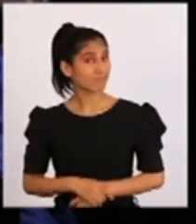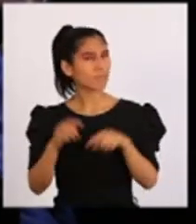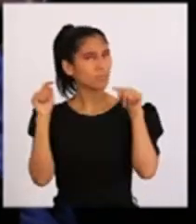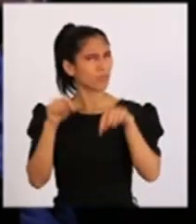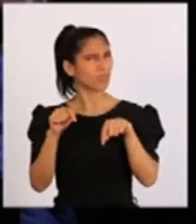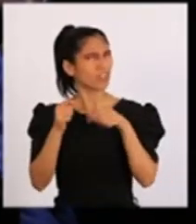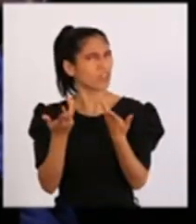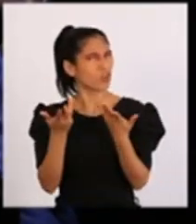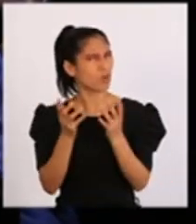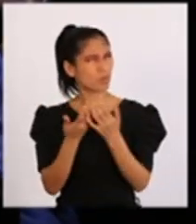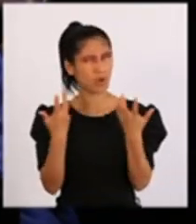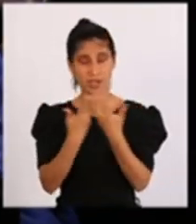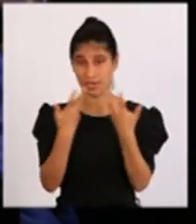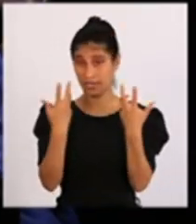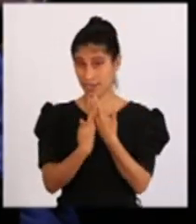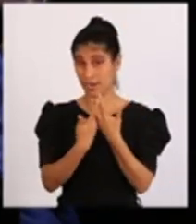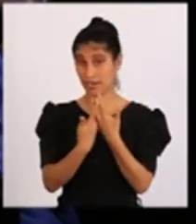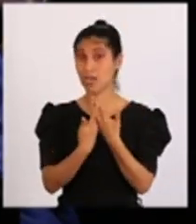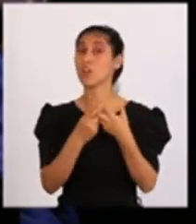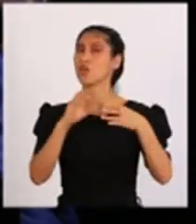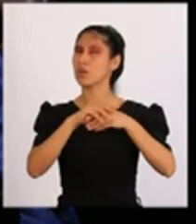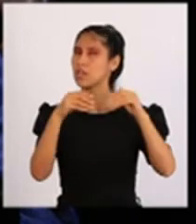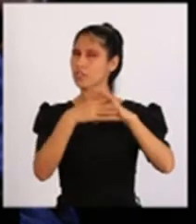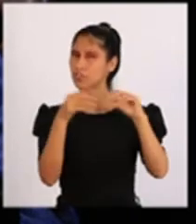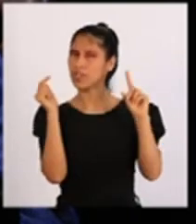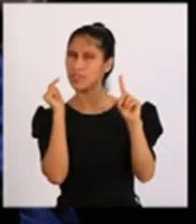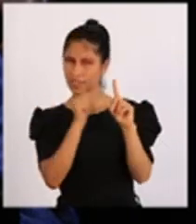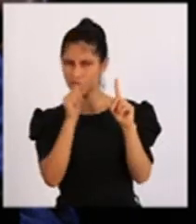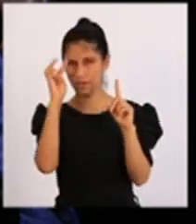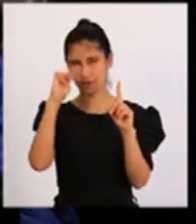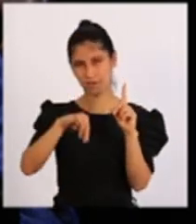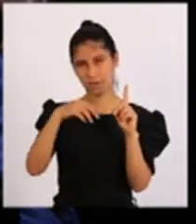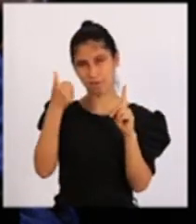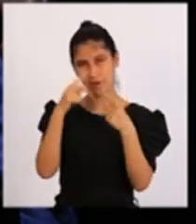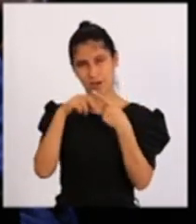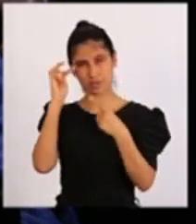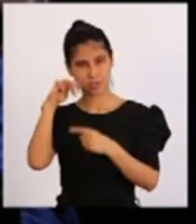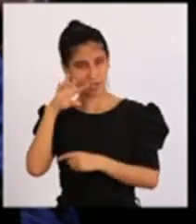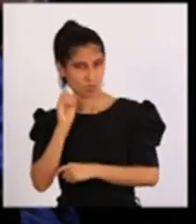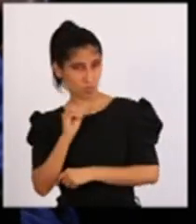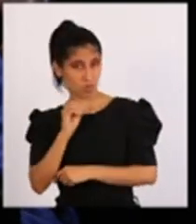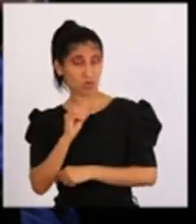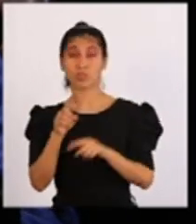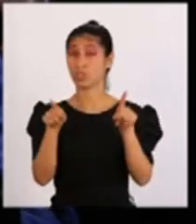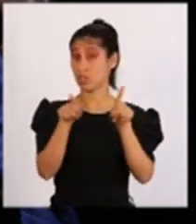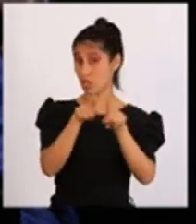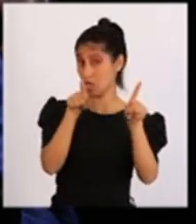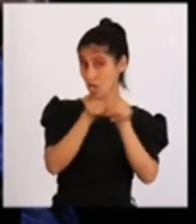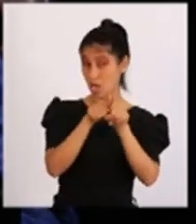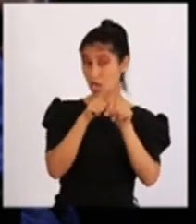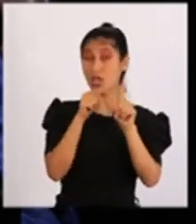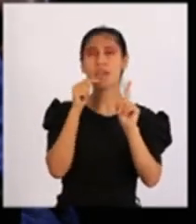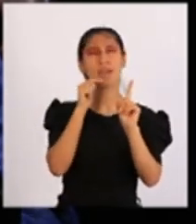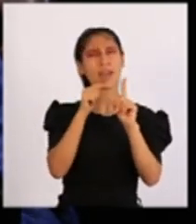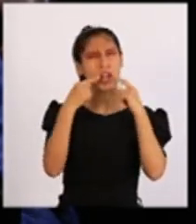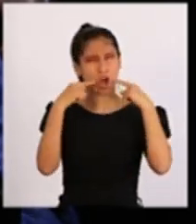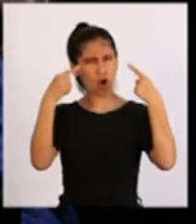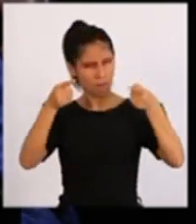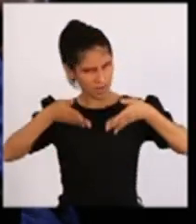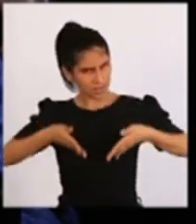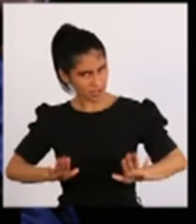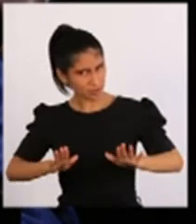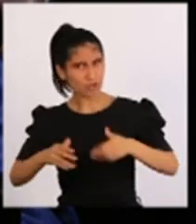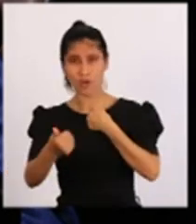Este es un fragmento del testimonio que relata don Máximo Damián Huamaní, artista yacuchano que llevó nuestra música